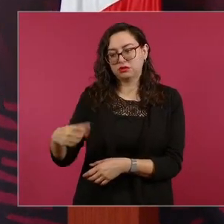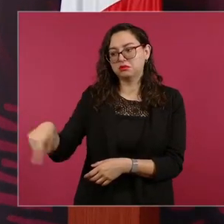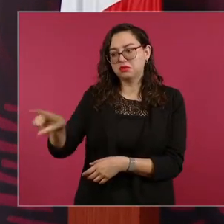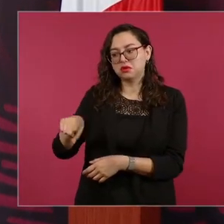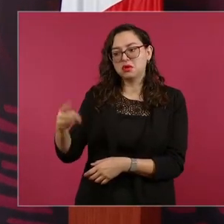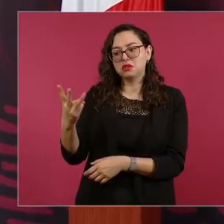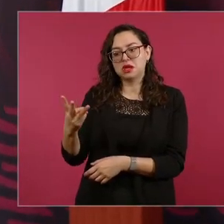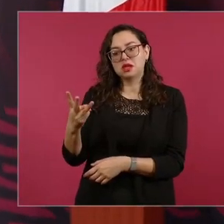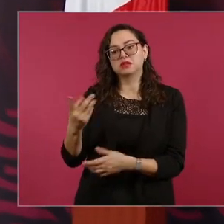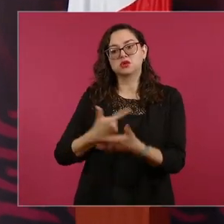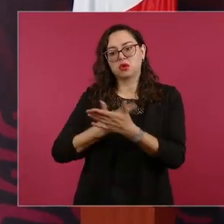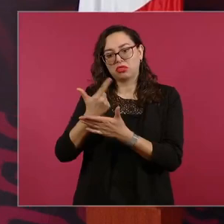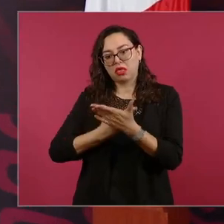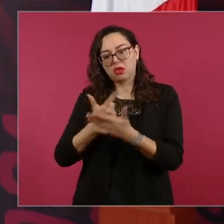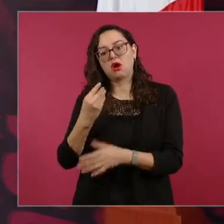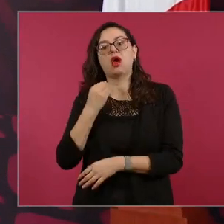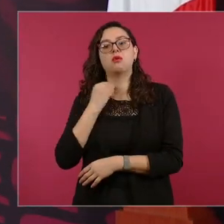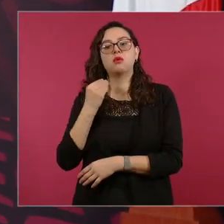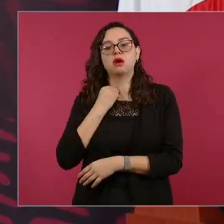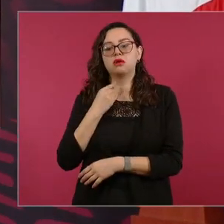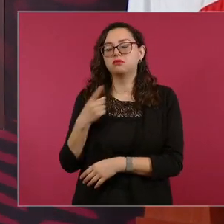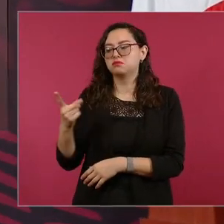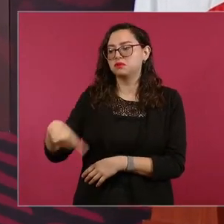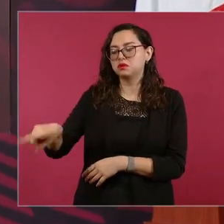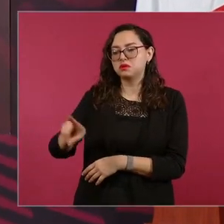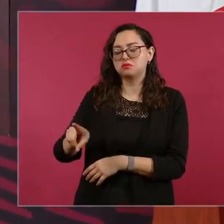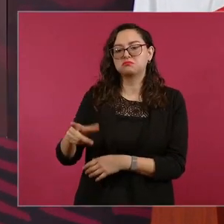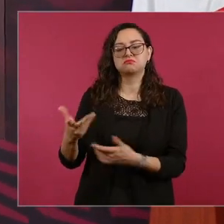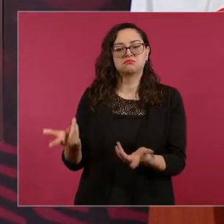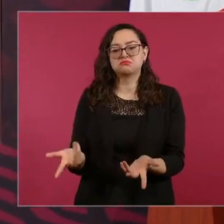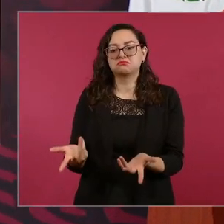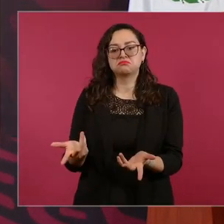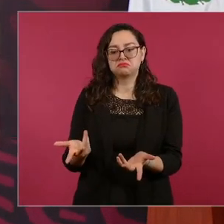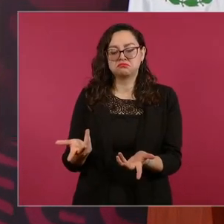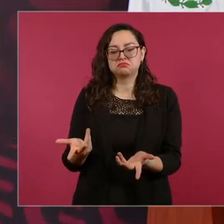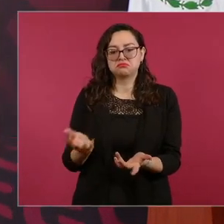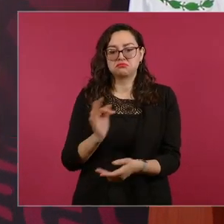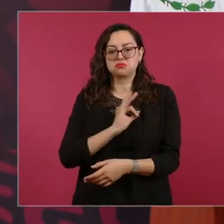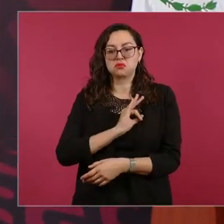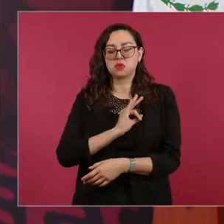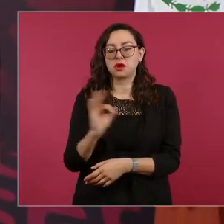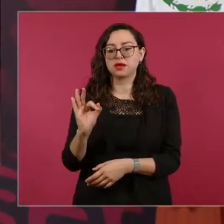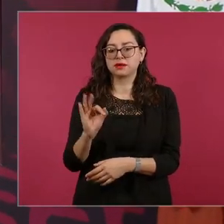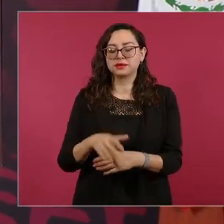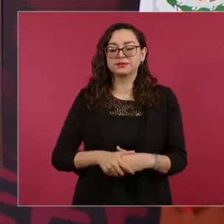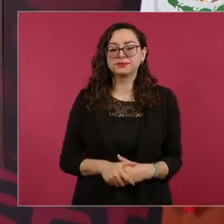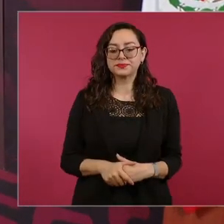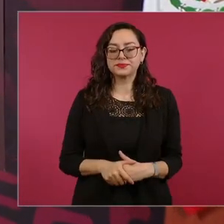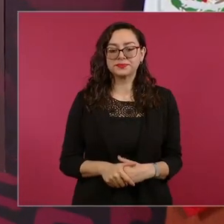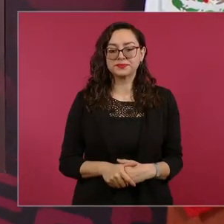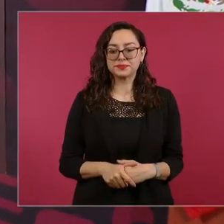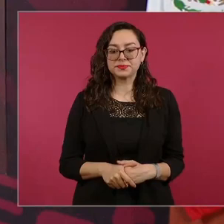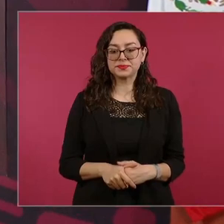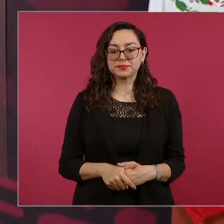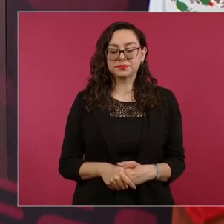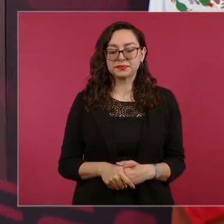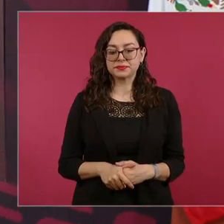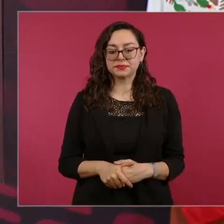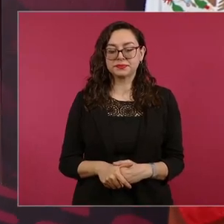contadores públicos, son técnicos. Y lo que queremos